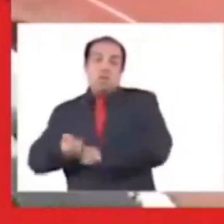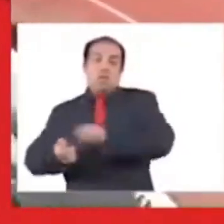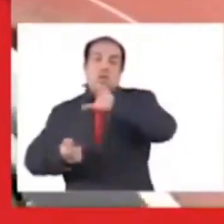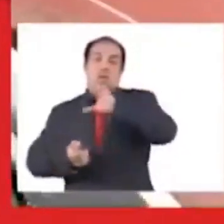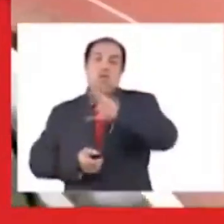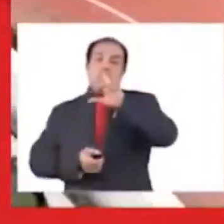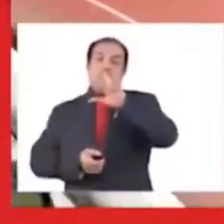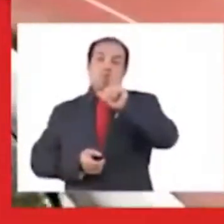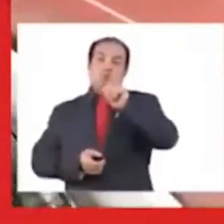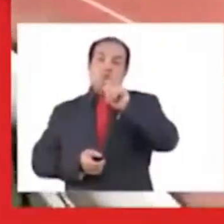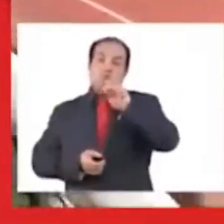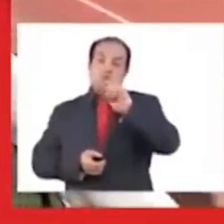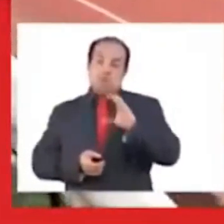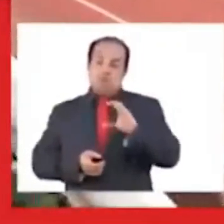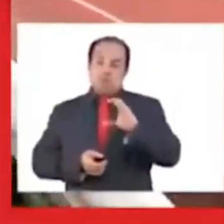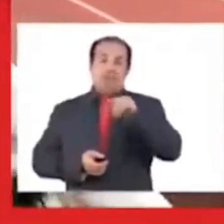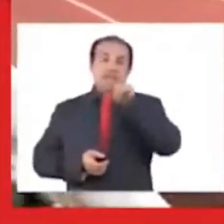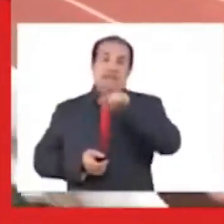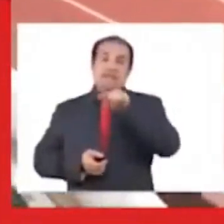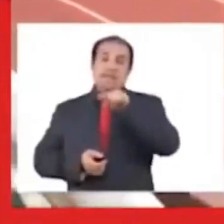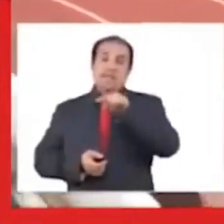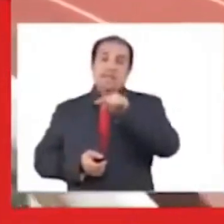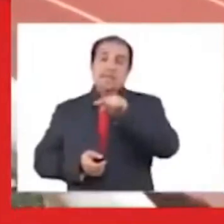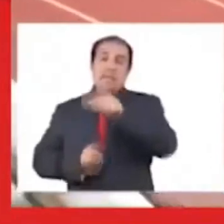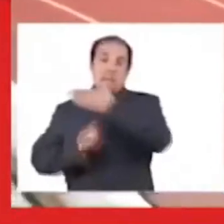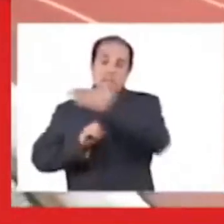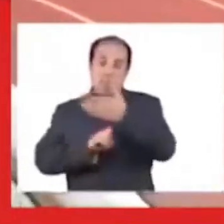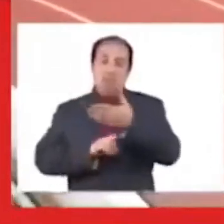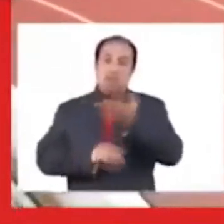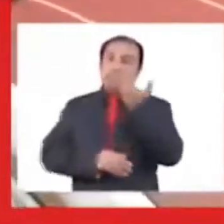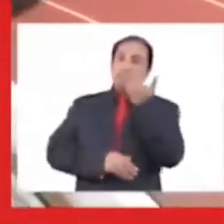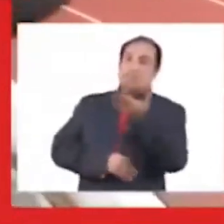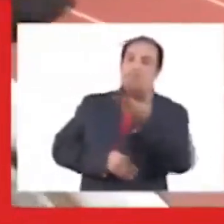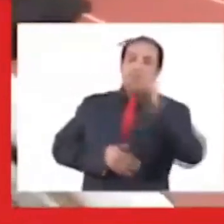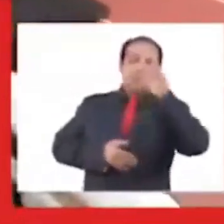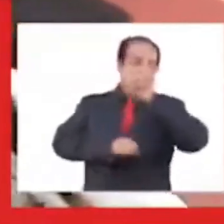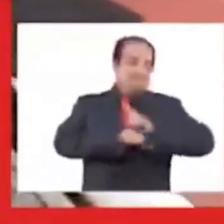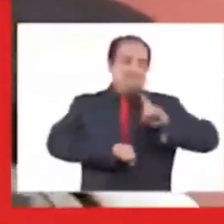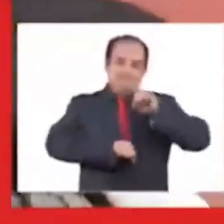una solicitud que nos hacen muy seguido.